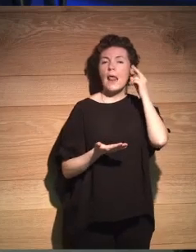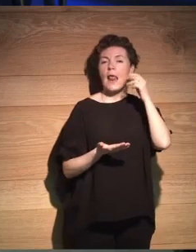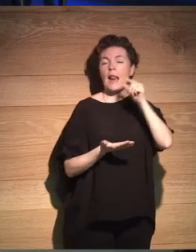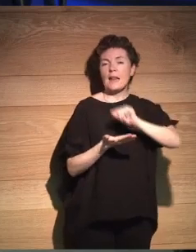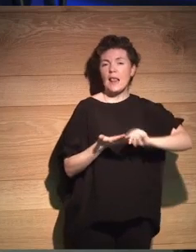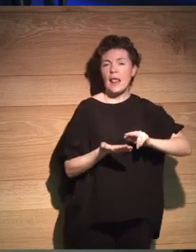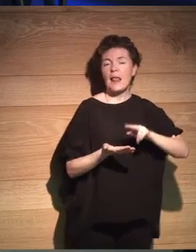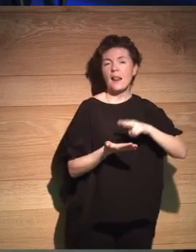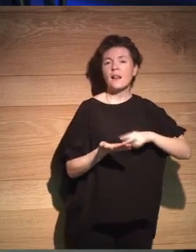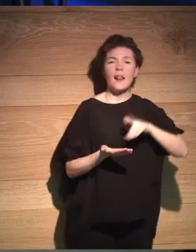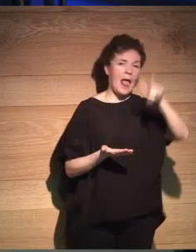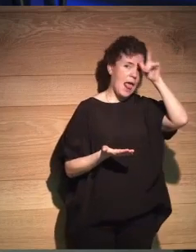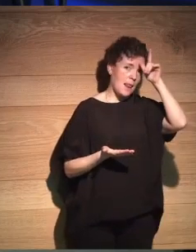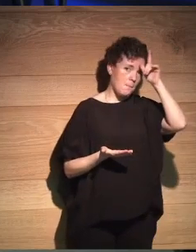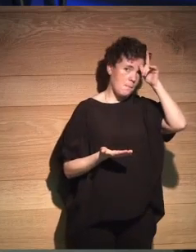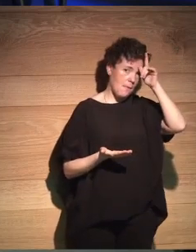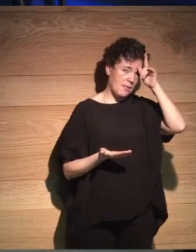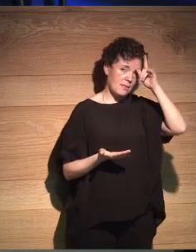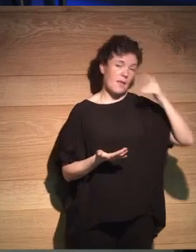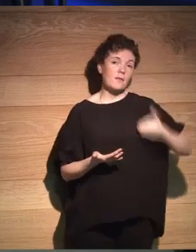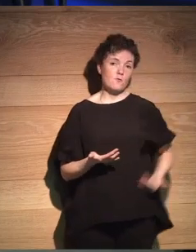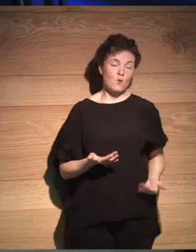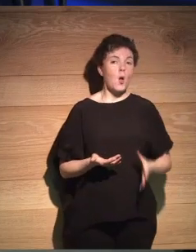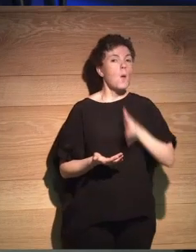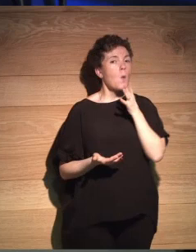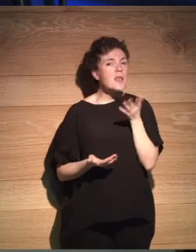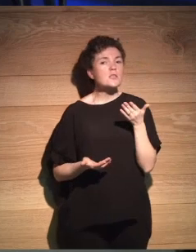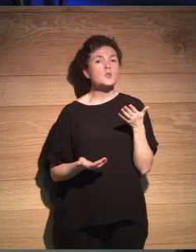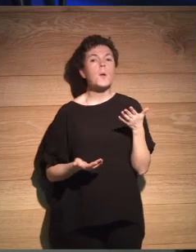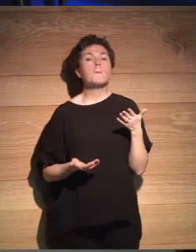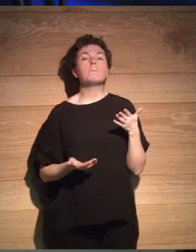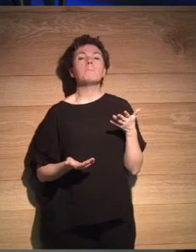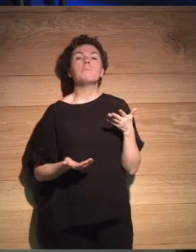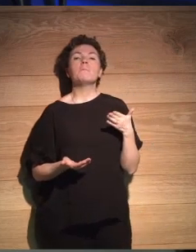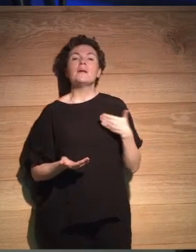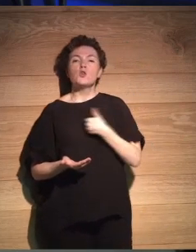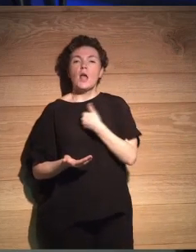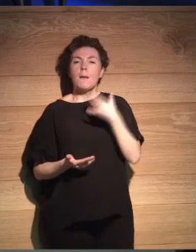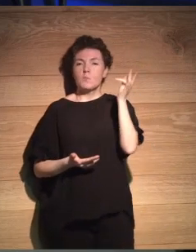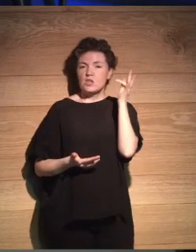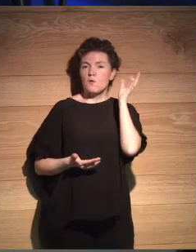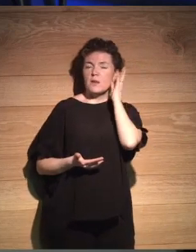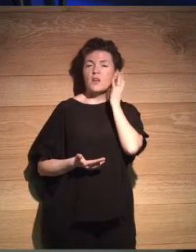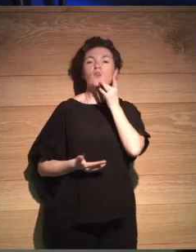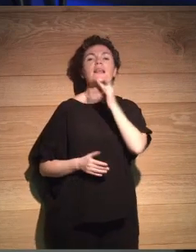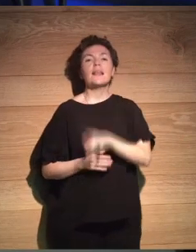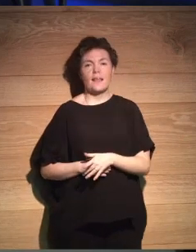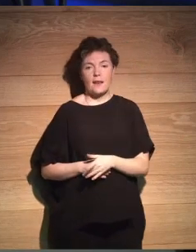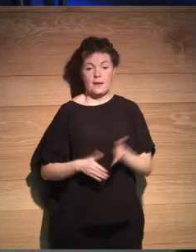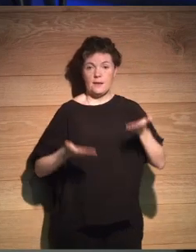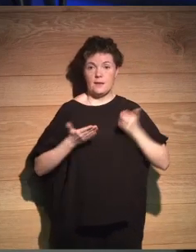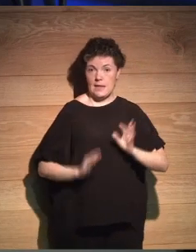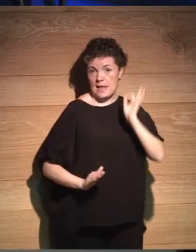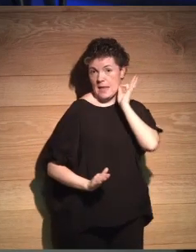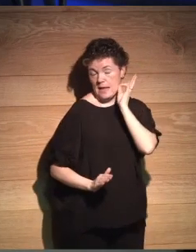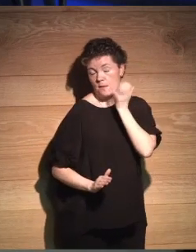también, que eran del proletariado, y por eso los personajes positivos femeninos son o las chicas, la hija,